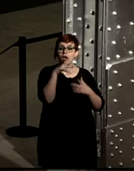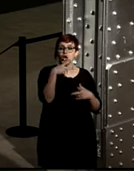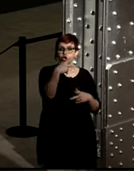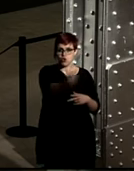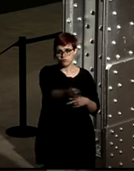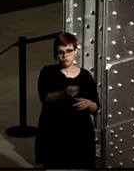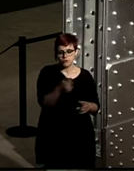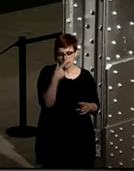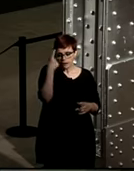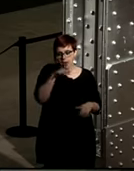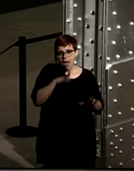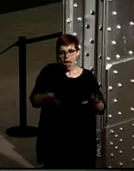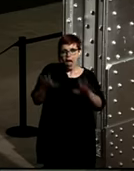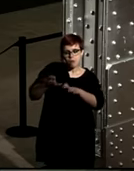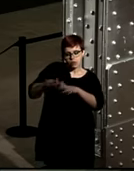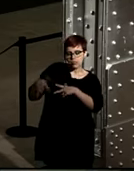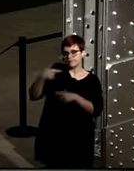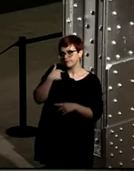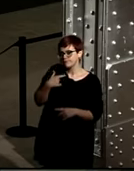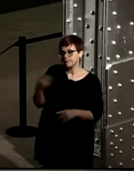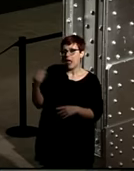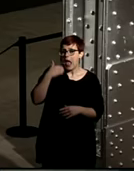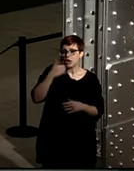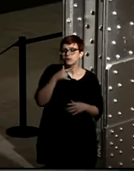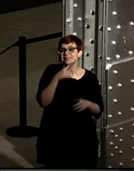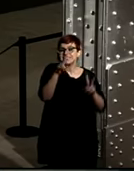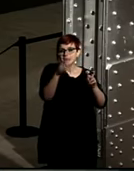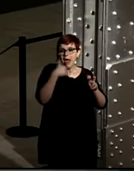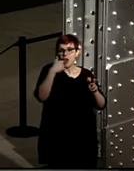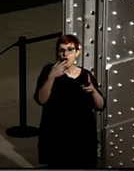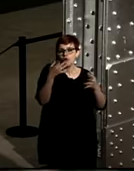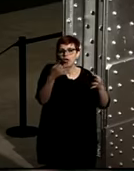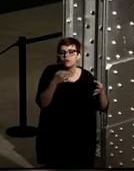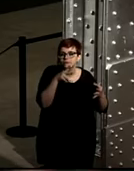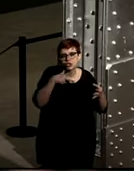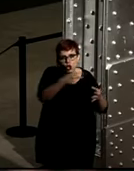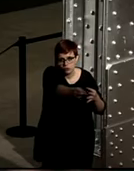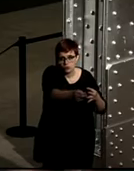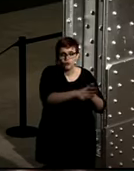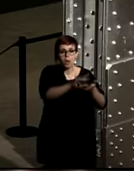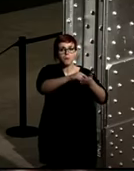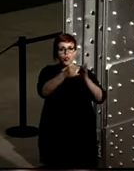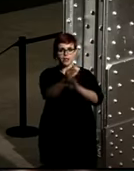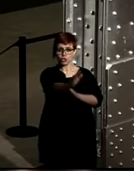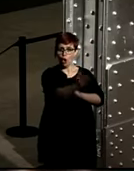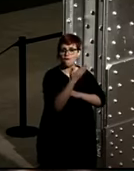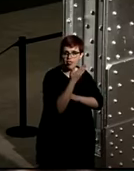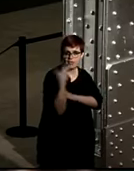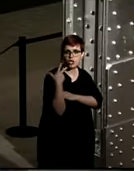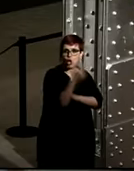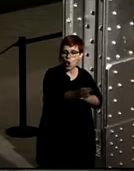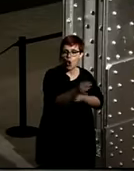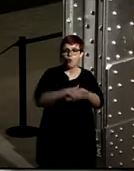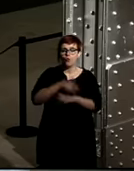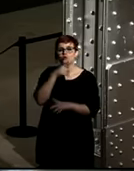Saber renunciar. ¿A según qué? ¿A según qué te refieres a un proyecto, por ejemplo? Un proyecto ¿A un actor?